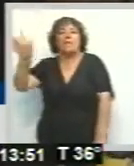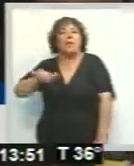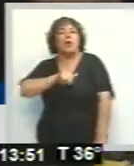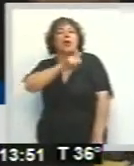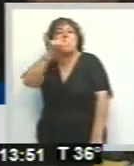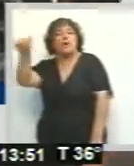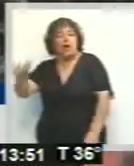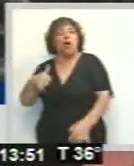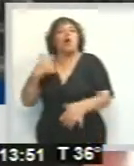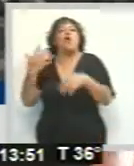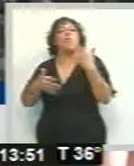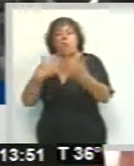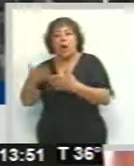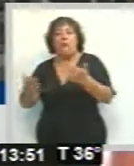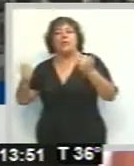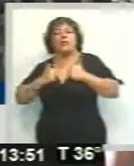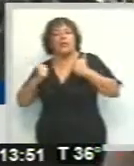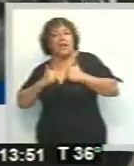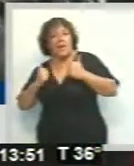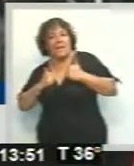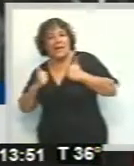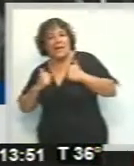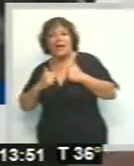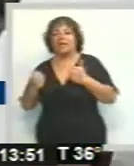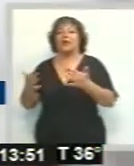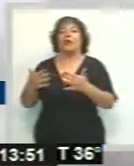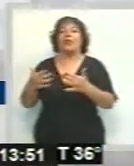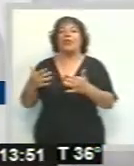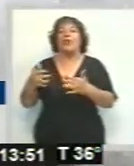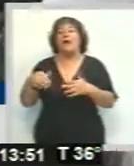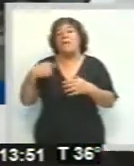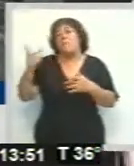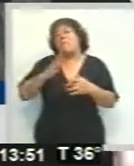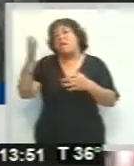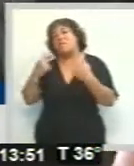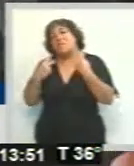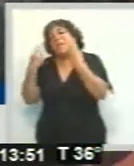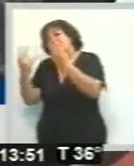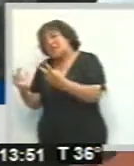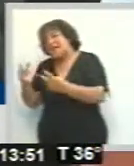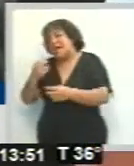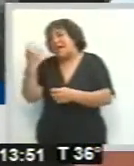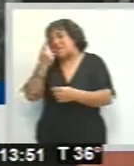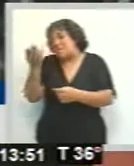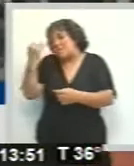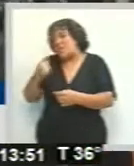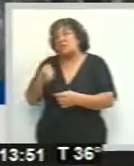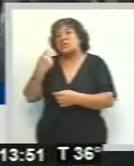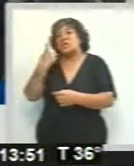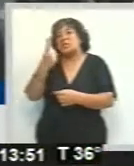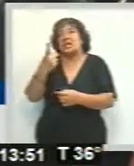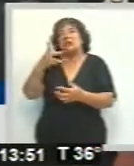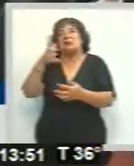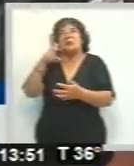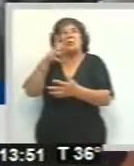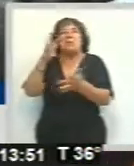SIC, nos esperan en la zanja, devolvemos una visita que tuvimos recientemente de 100 y pico de chicos del SIC que viene todos los